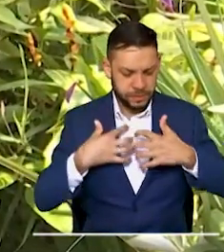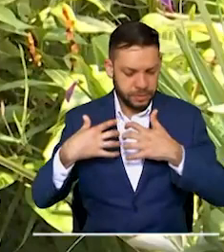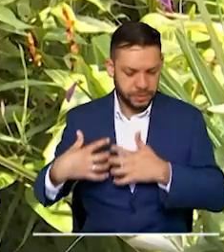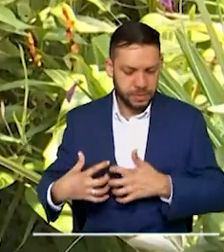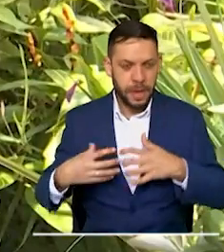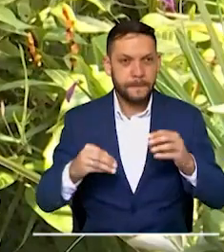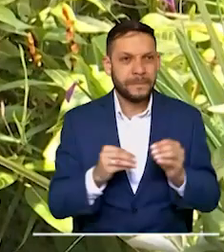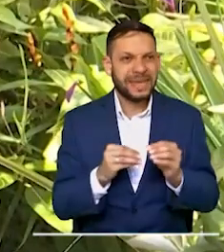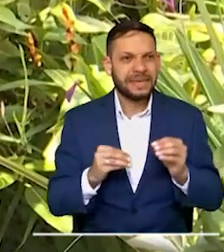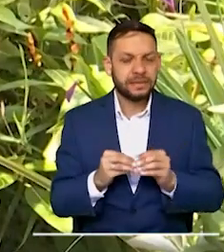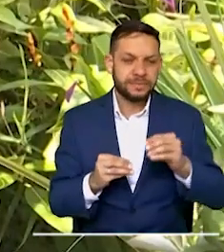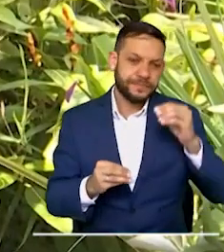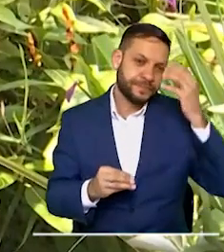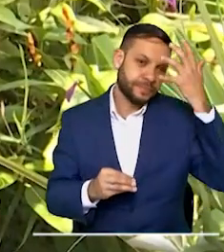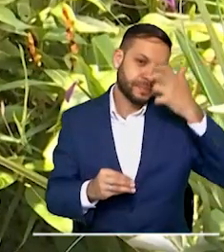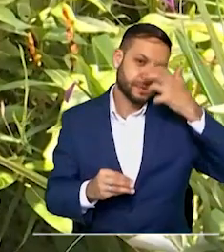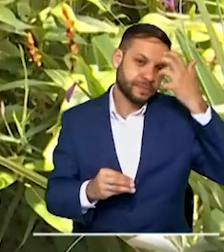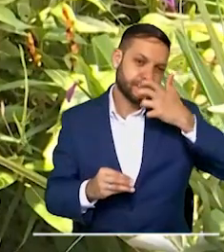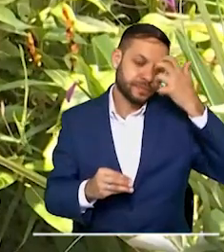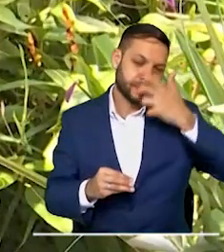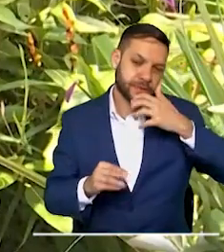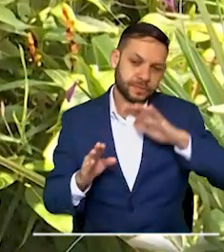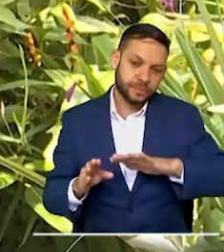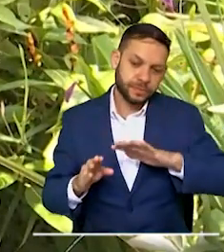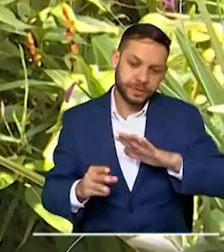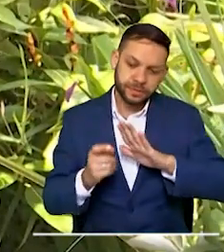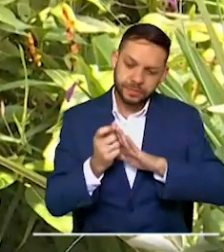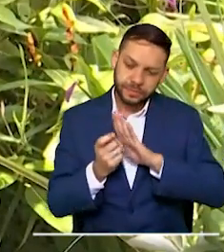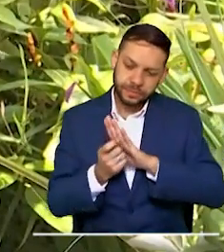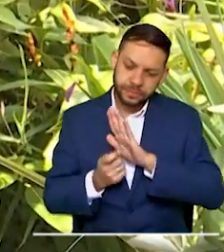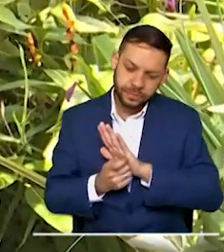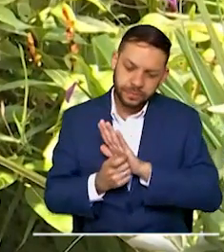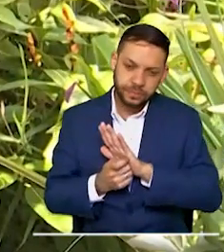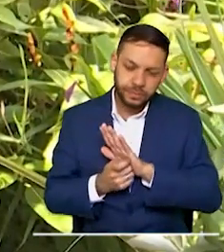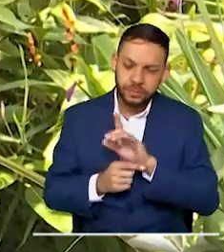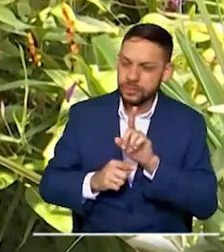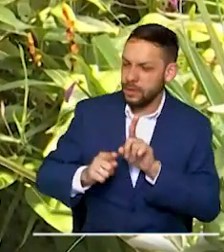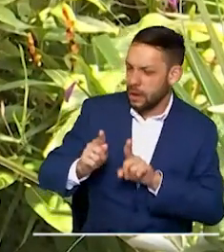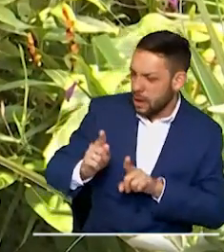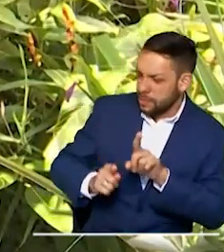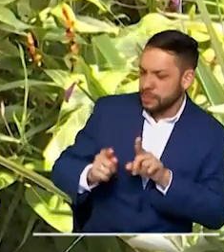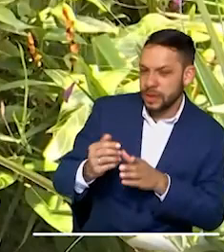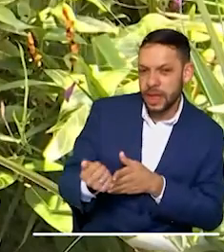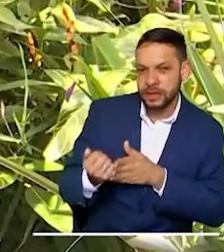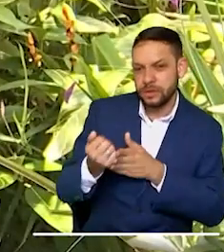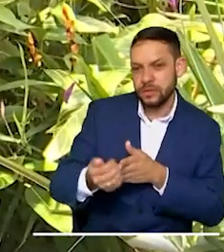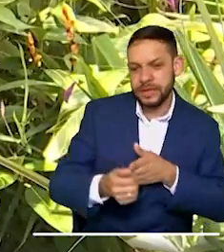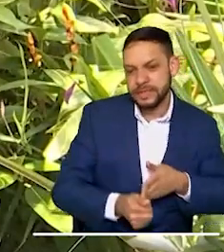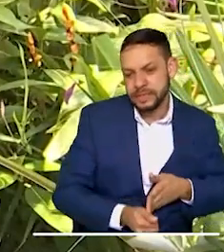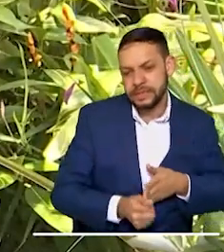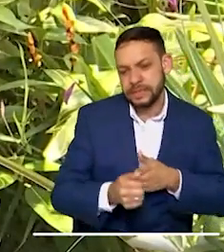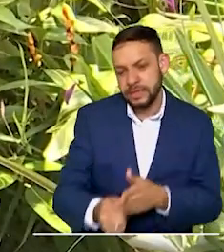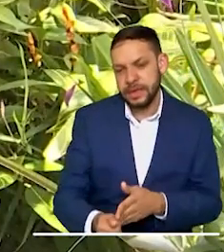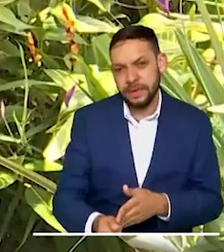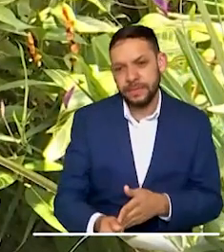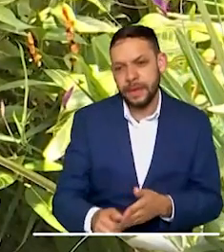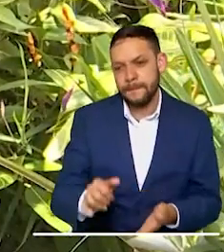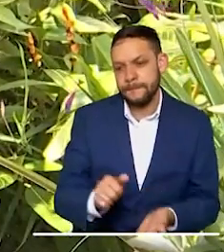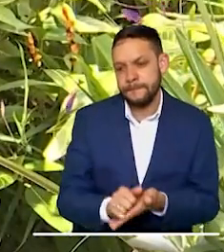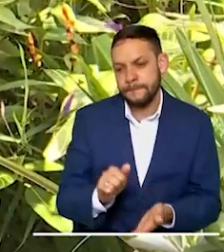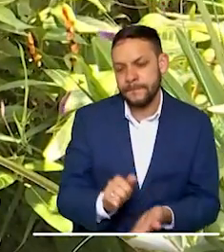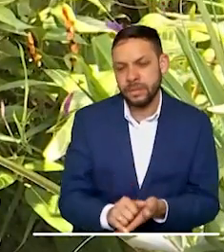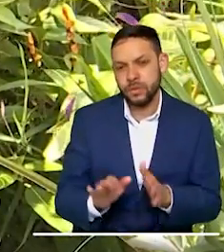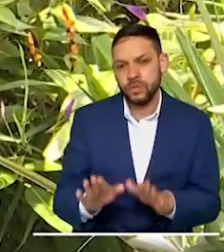realmente importantes porque la verdad es que le da una guía al médico. Por ejemplo, en el caso de la